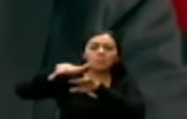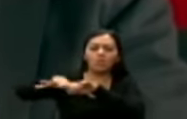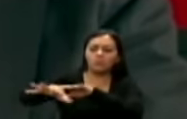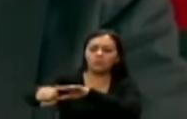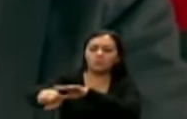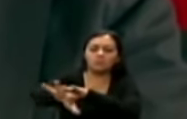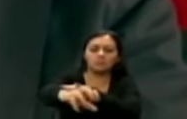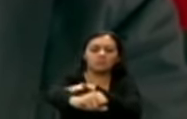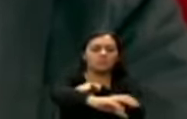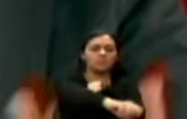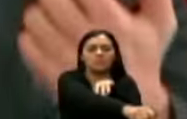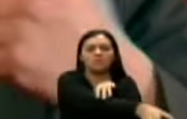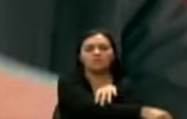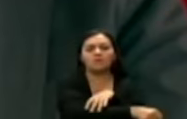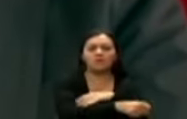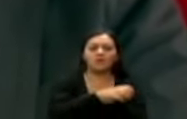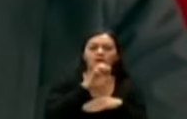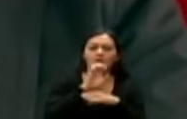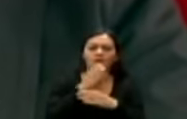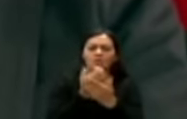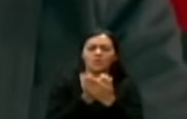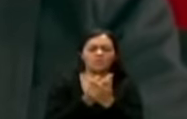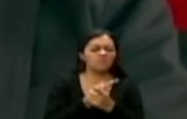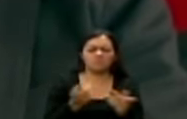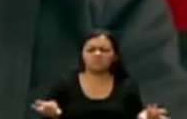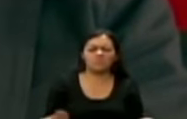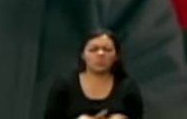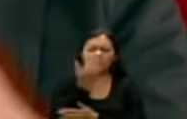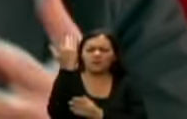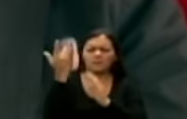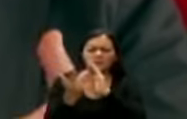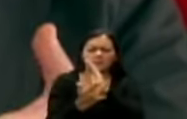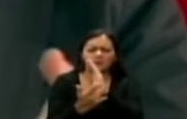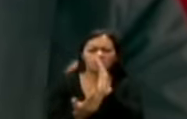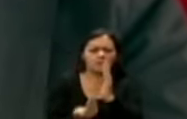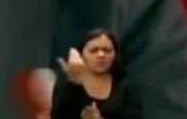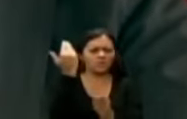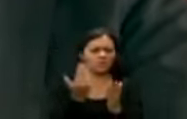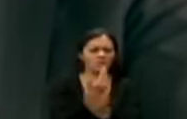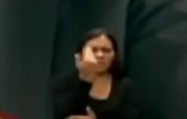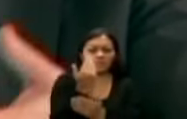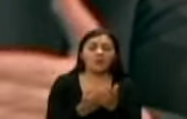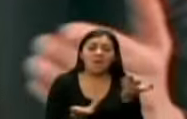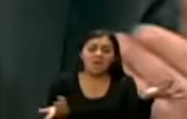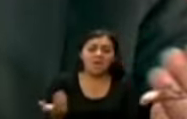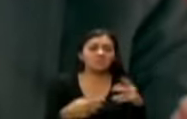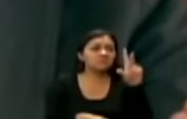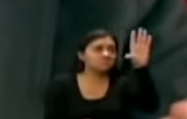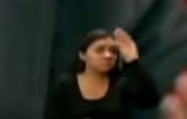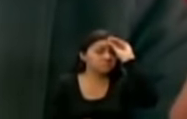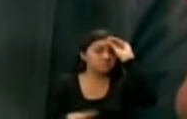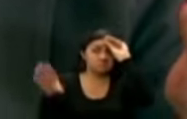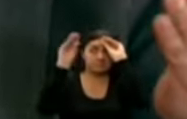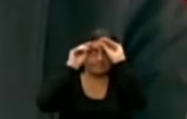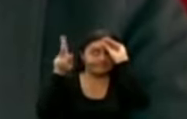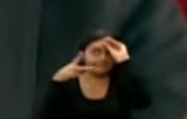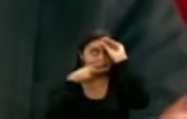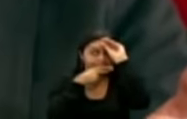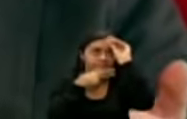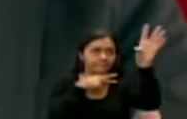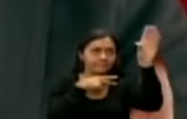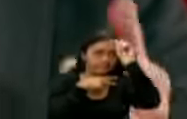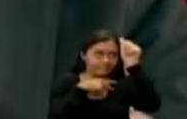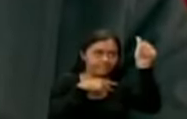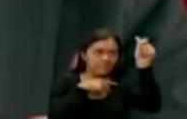también intereses económicos. Las nuevas tecnologías, por otra parte, favorecen el desarrollo de muchos medios de comunicación